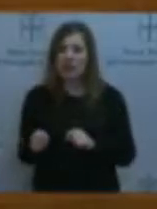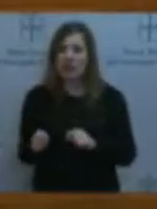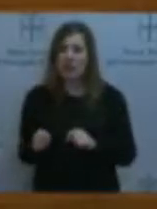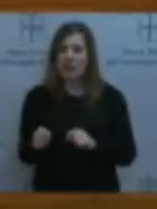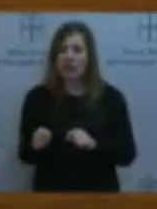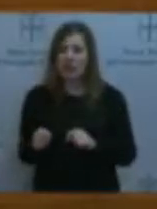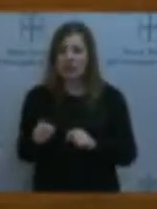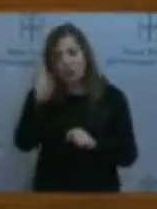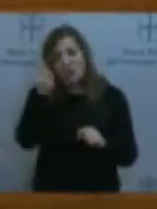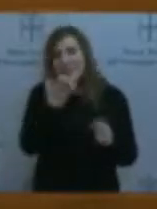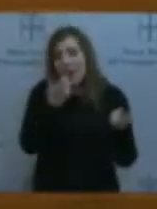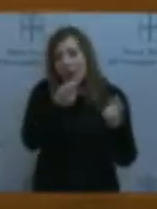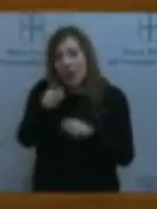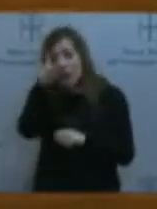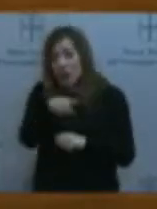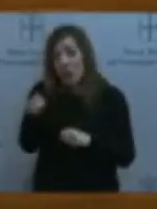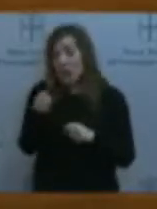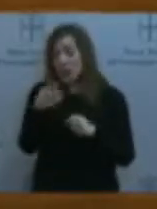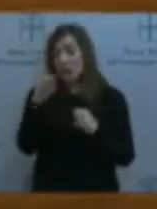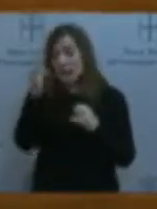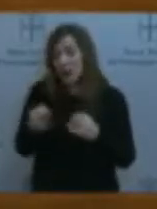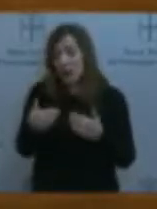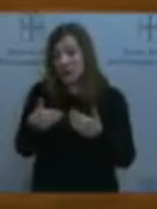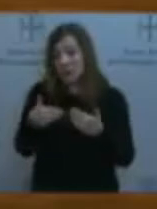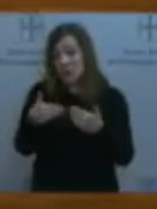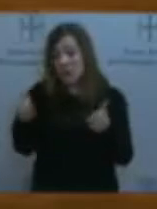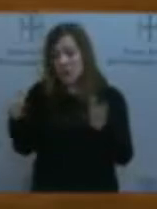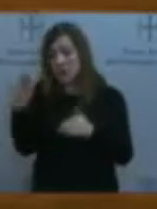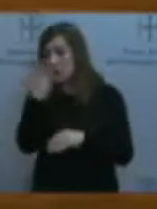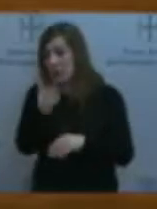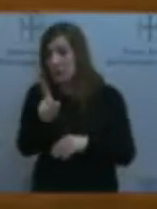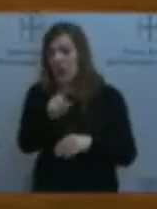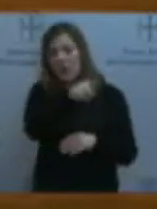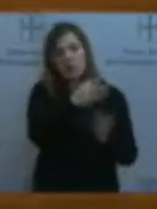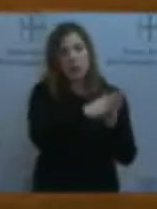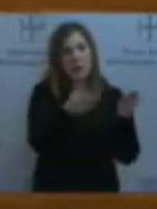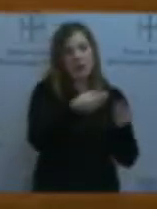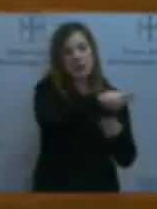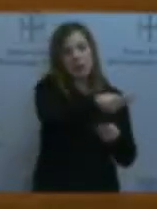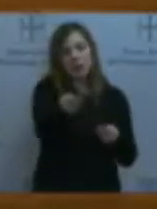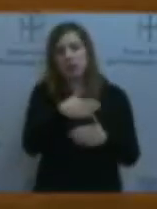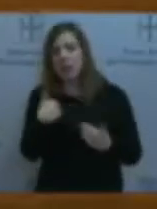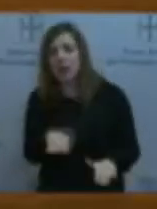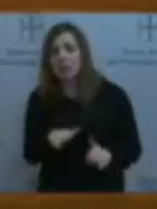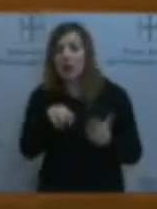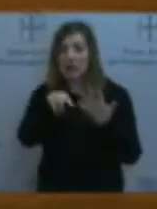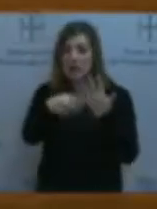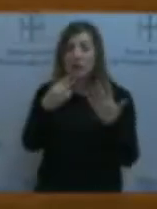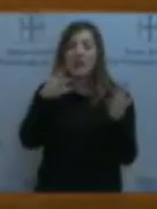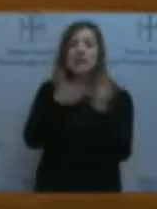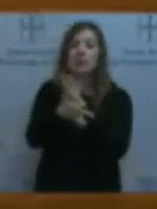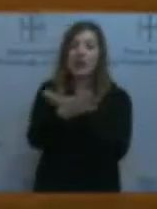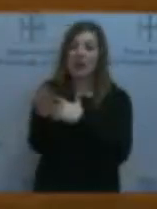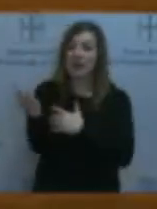sé si se cierra, pero desde luego no se abren más, luego repartirá los panfletos que quiera, pero eso es transparencia, es explicar que cuando